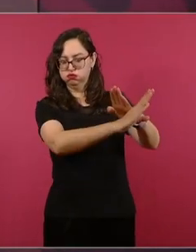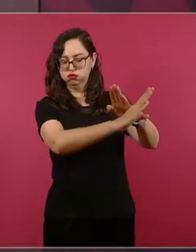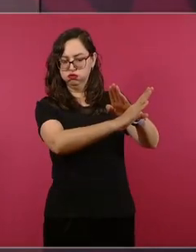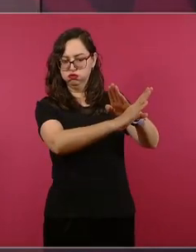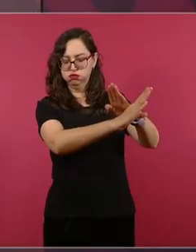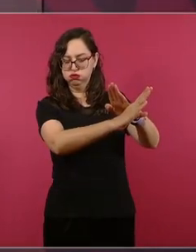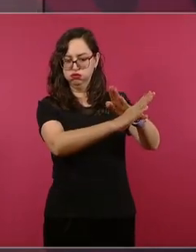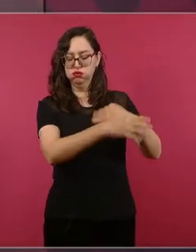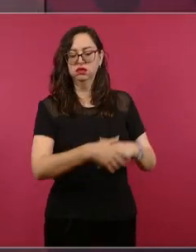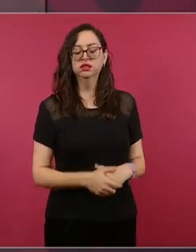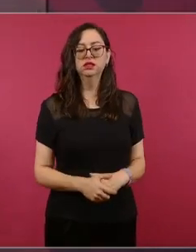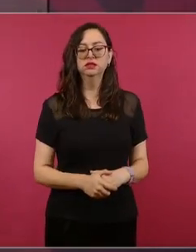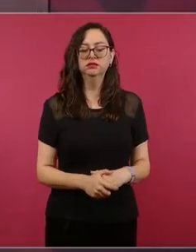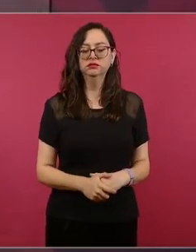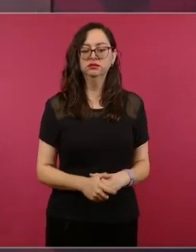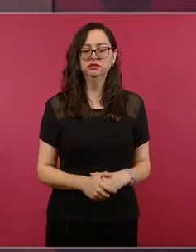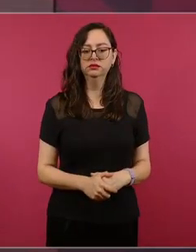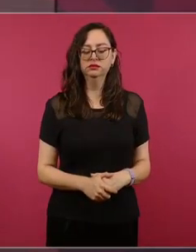Detente